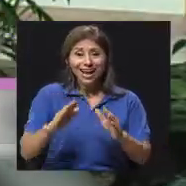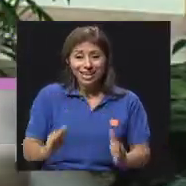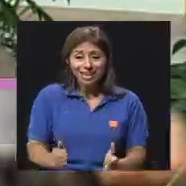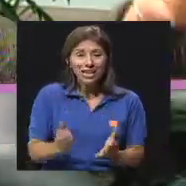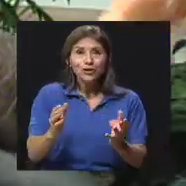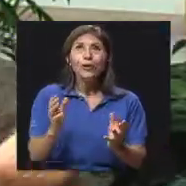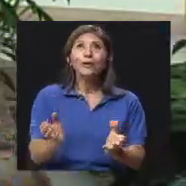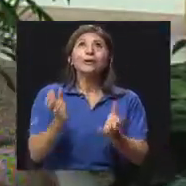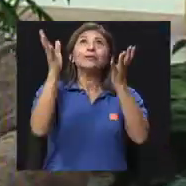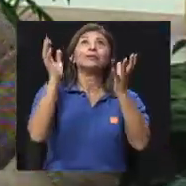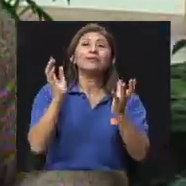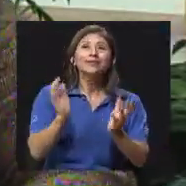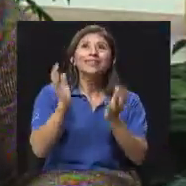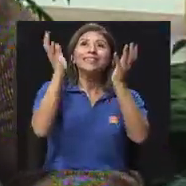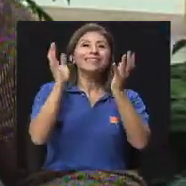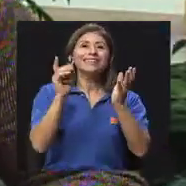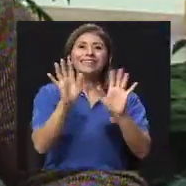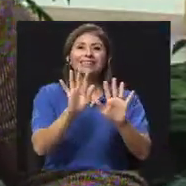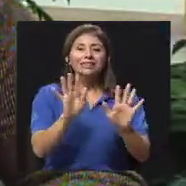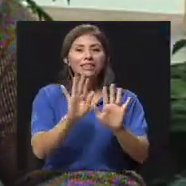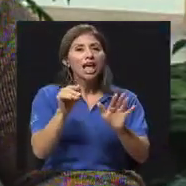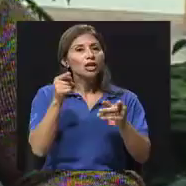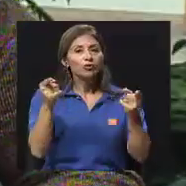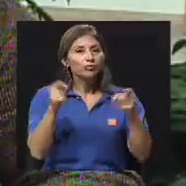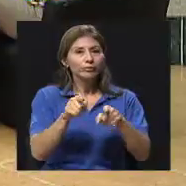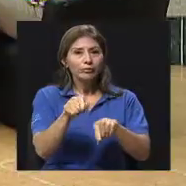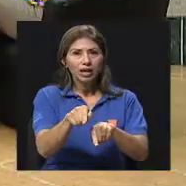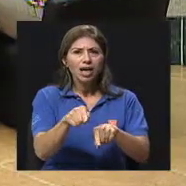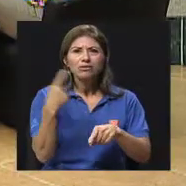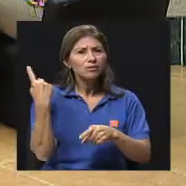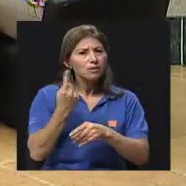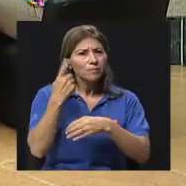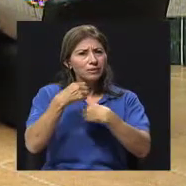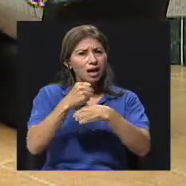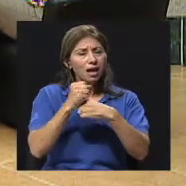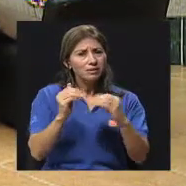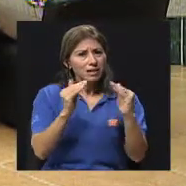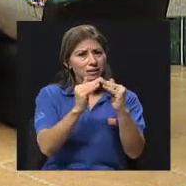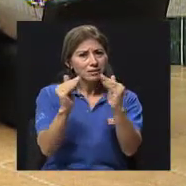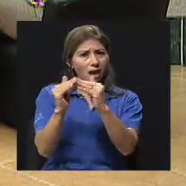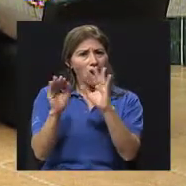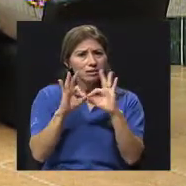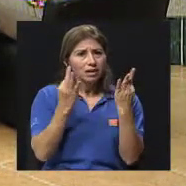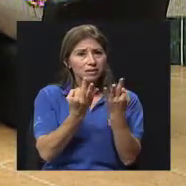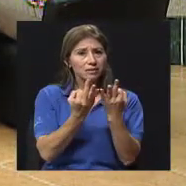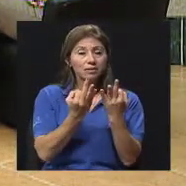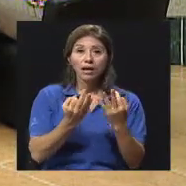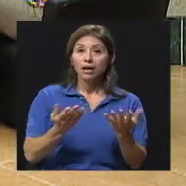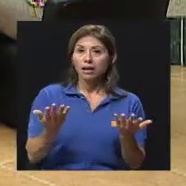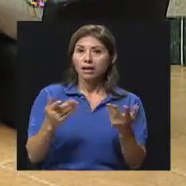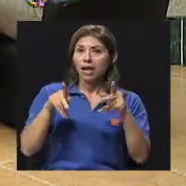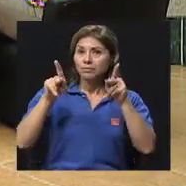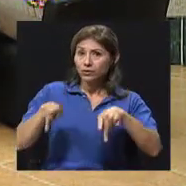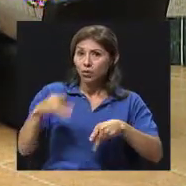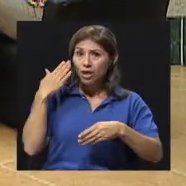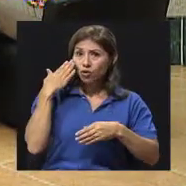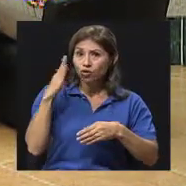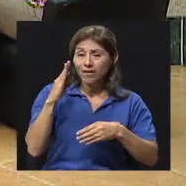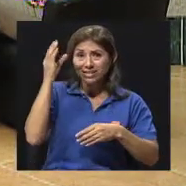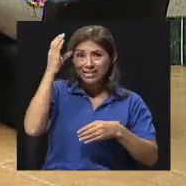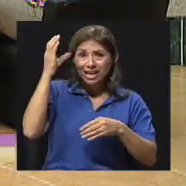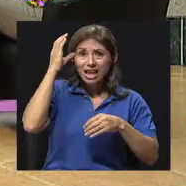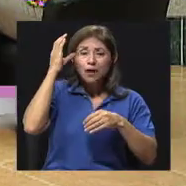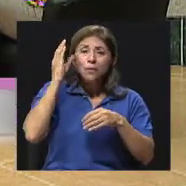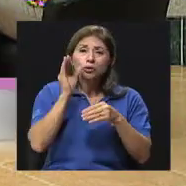esta forma. Y que es muy común en las casas. Y las personas, ¿verdad? No saben que la textura del cerebro es como es